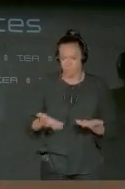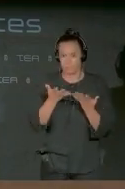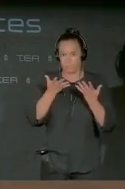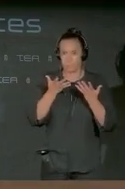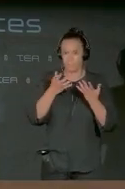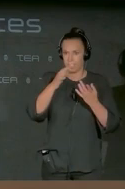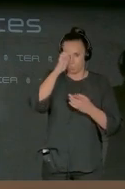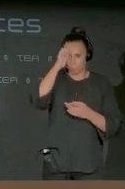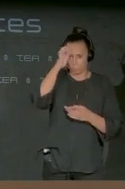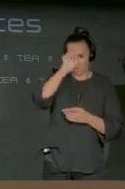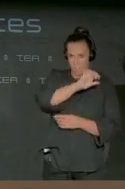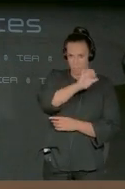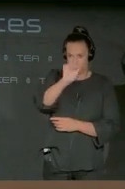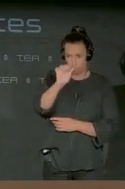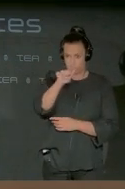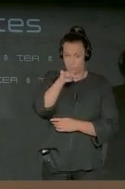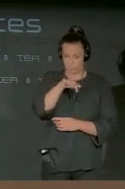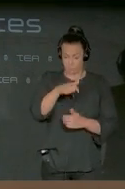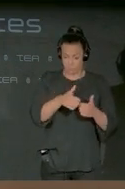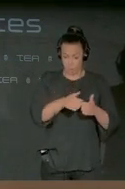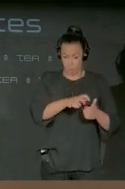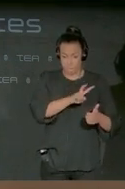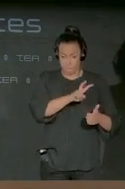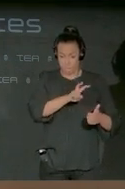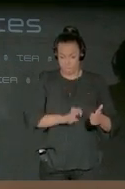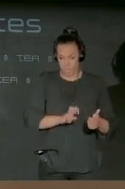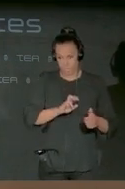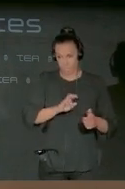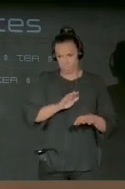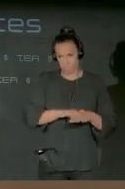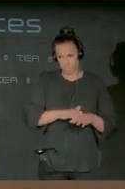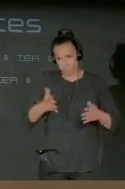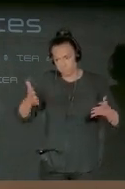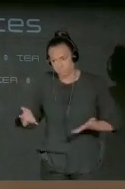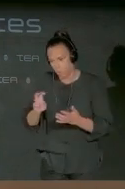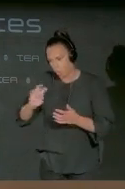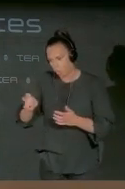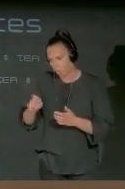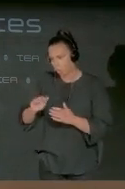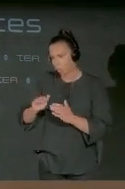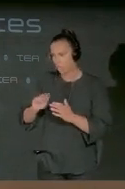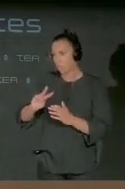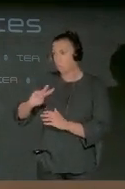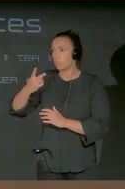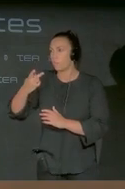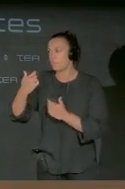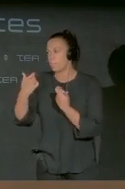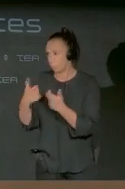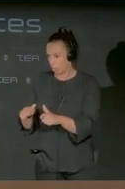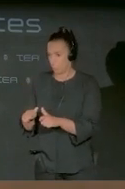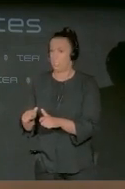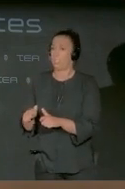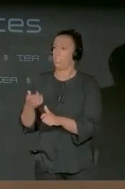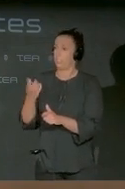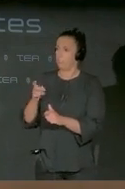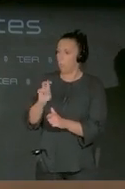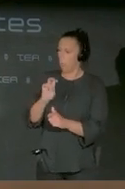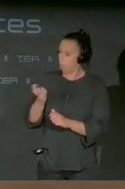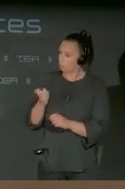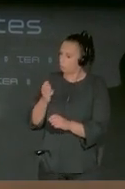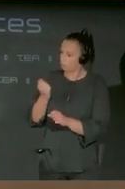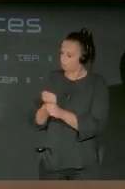europeos, sirviendo además como palanca de impulso para otros subsectores culturales y de refugio también, por cierto, para muchas profesiones